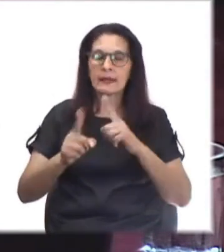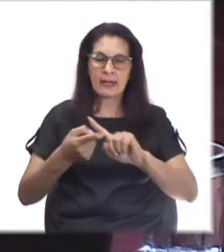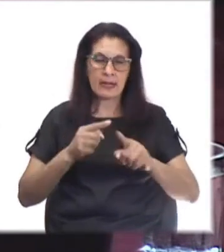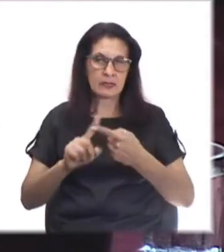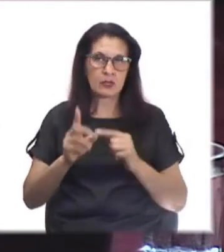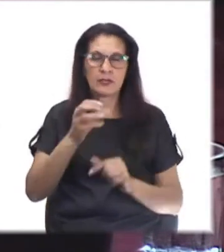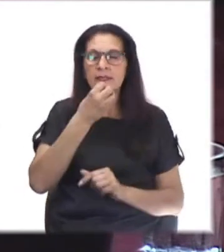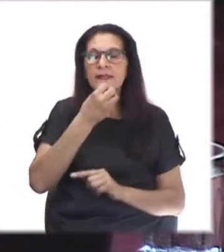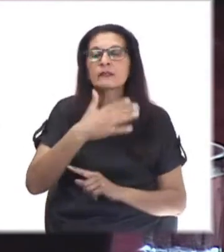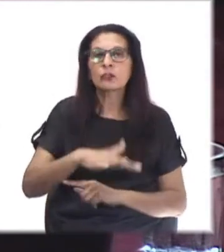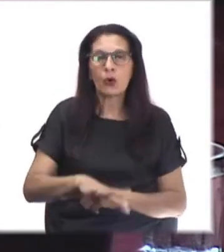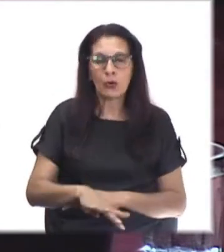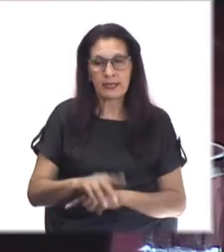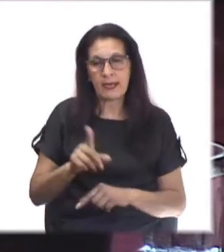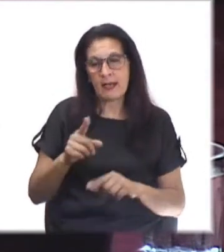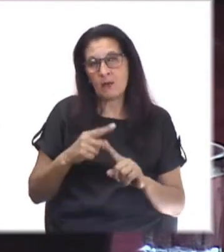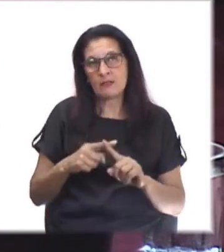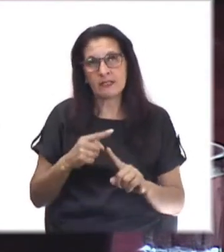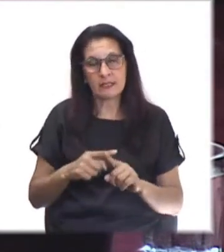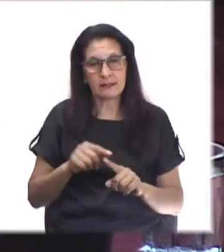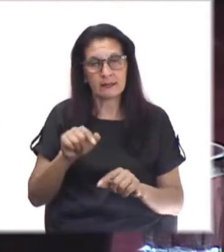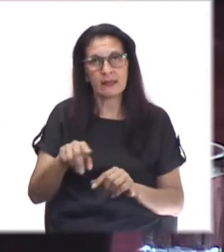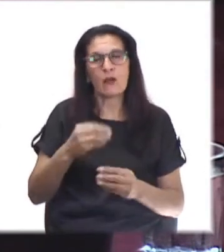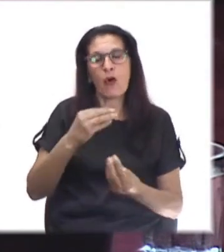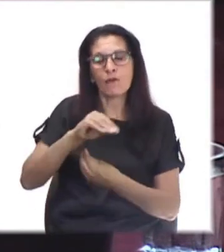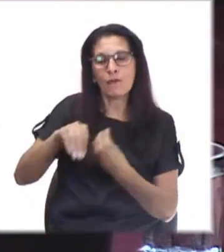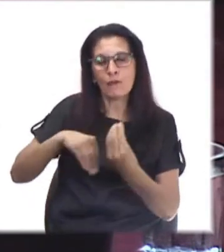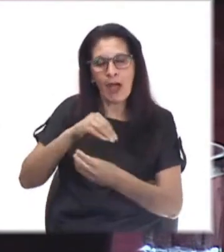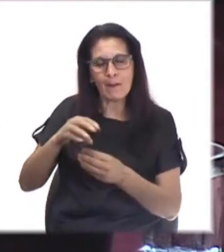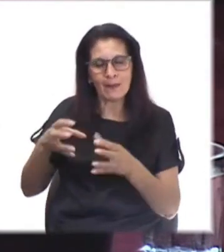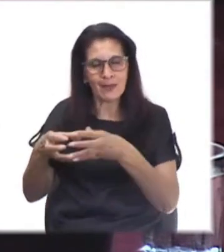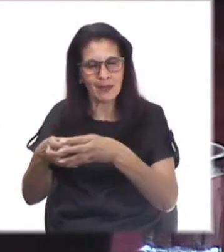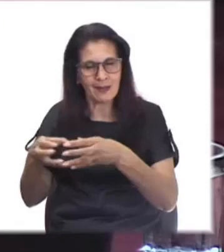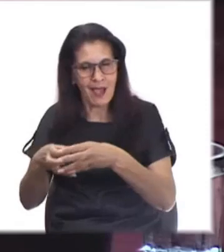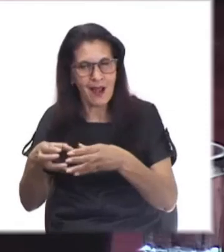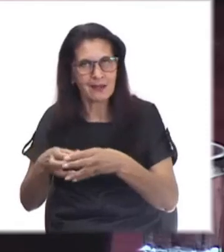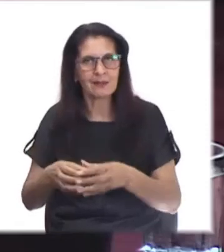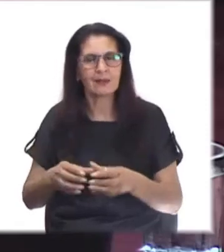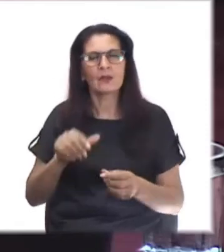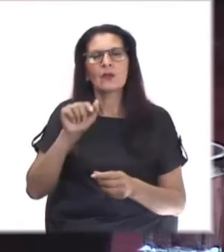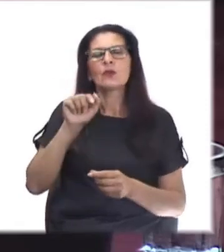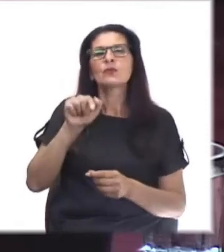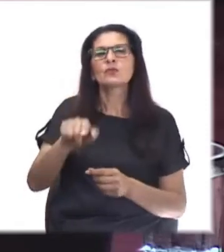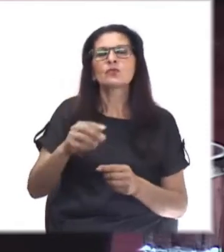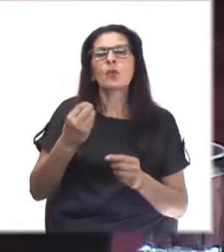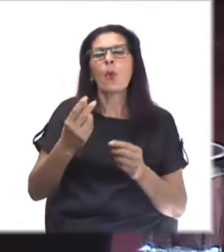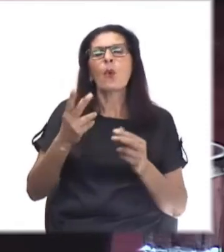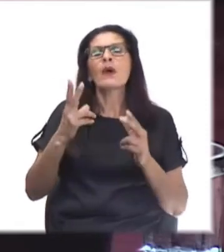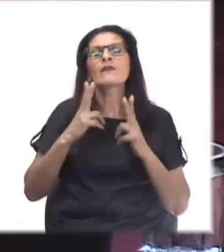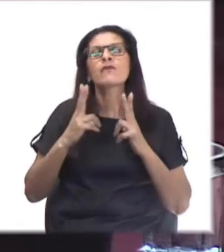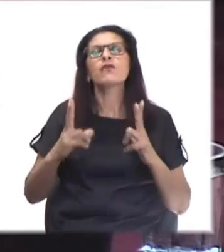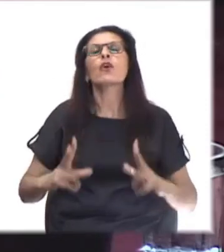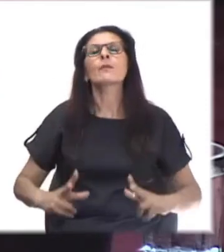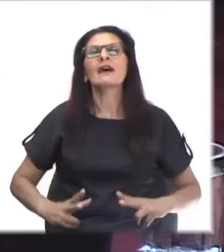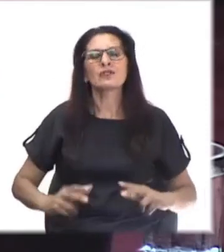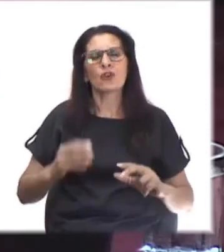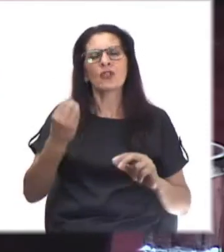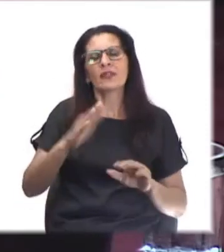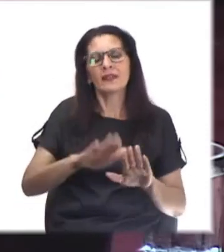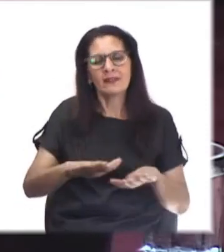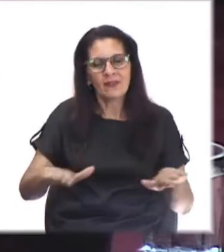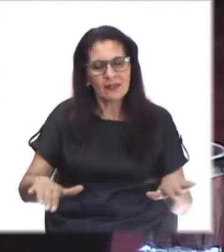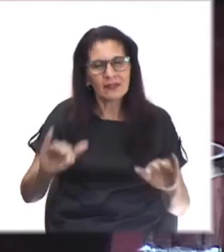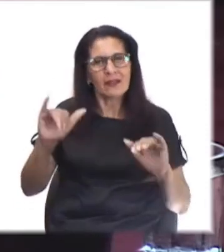su existencia, con su origen familiar, con el contexto de su formación infantil y adolescente,